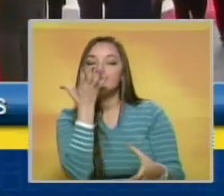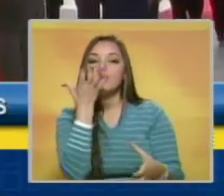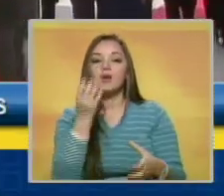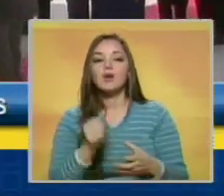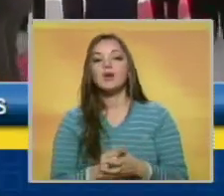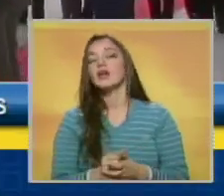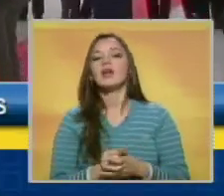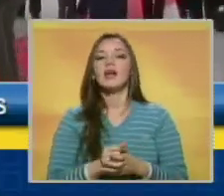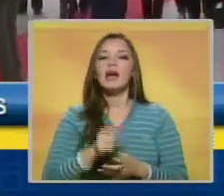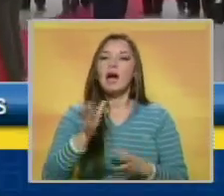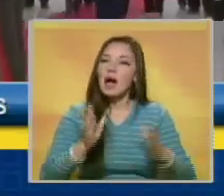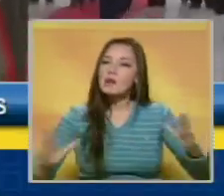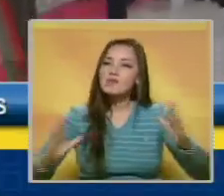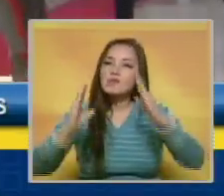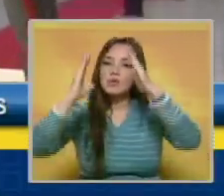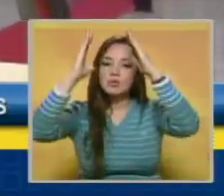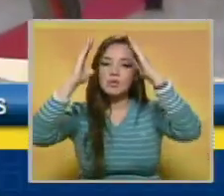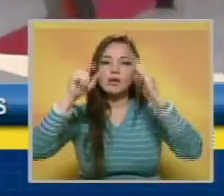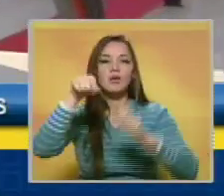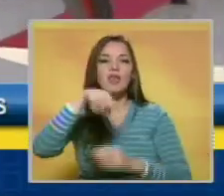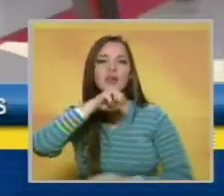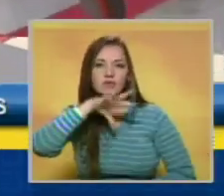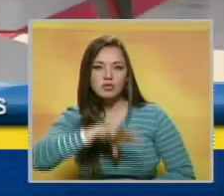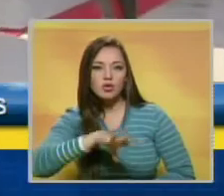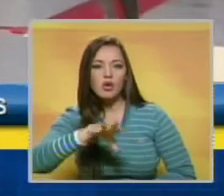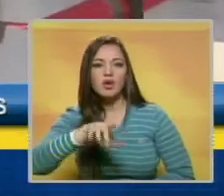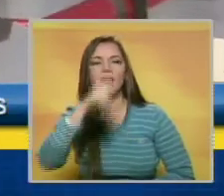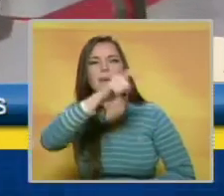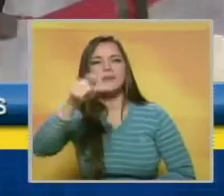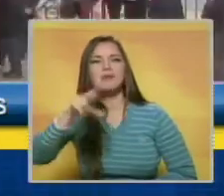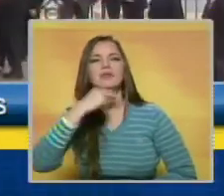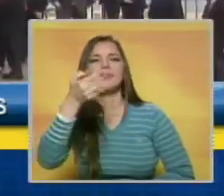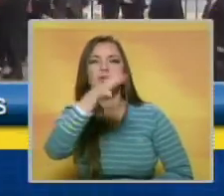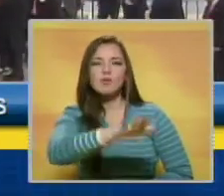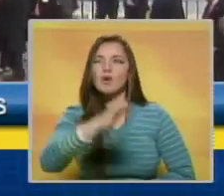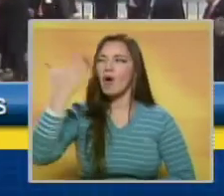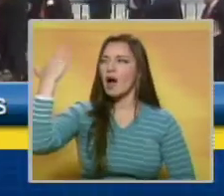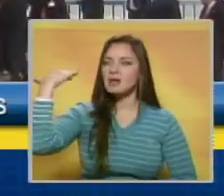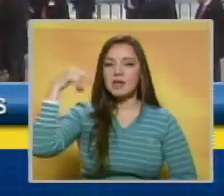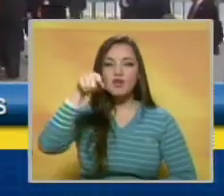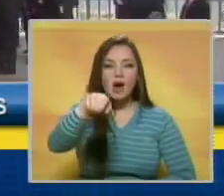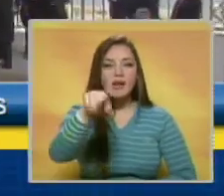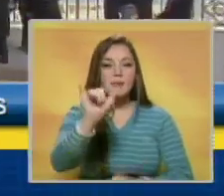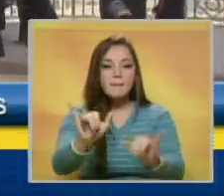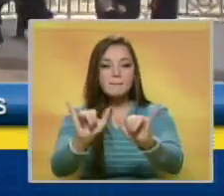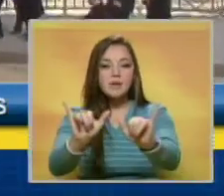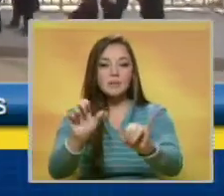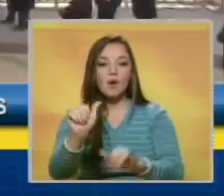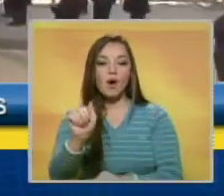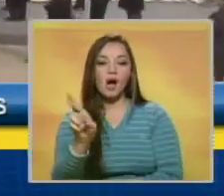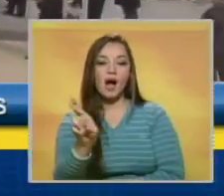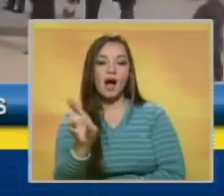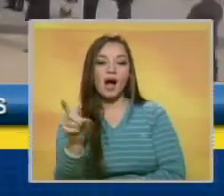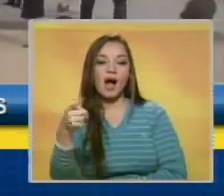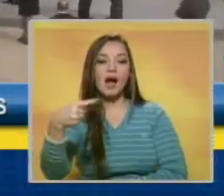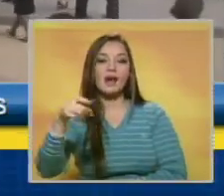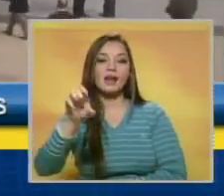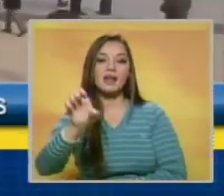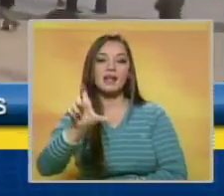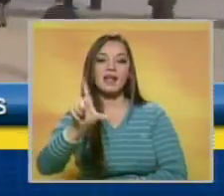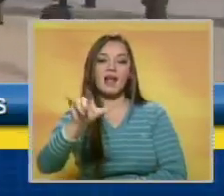de los Caídos, lugar histórico y emblemático para los argelinos. También sostuvo reuniones bilaterales